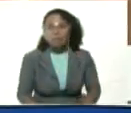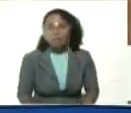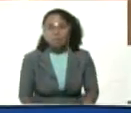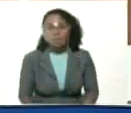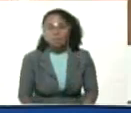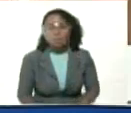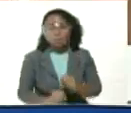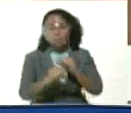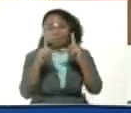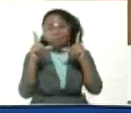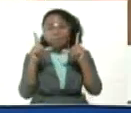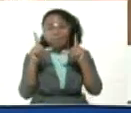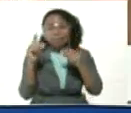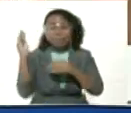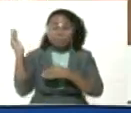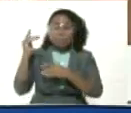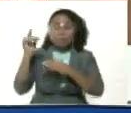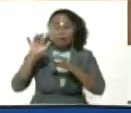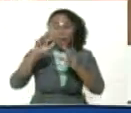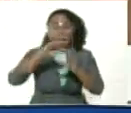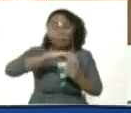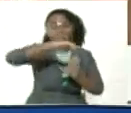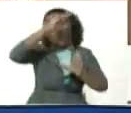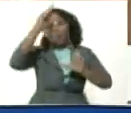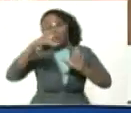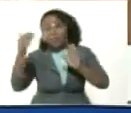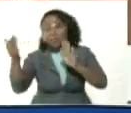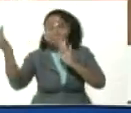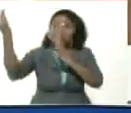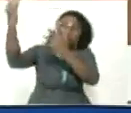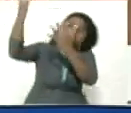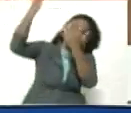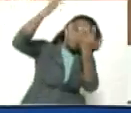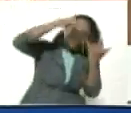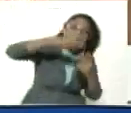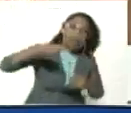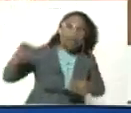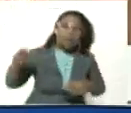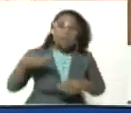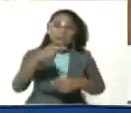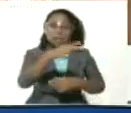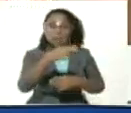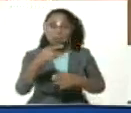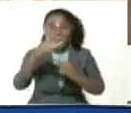Tremendo, pues. Se le vino la montaña por encima y el río se le creció por abajo.